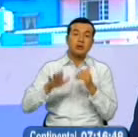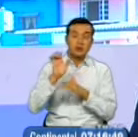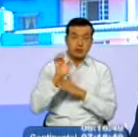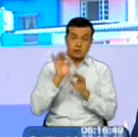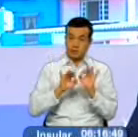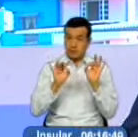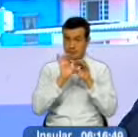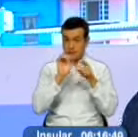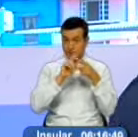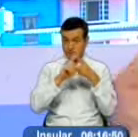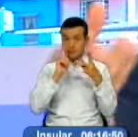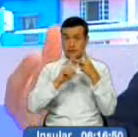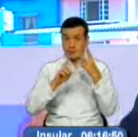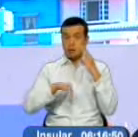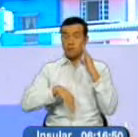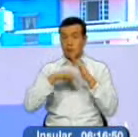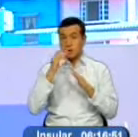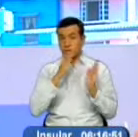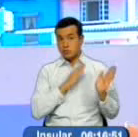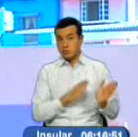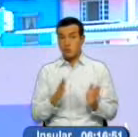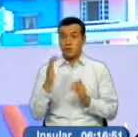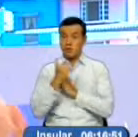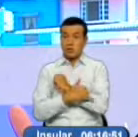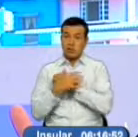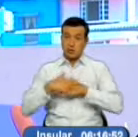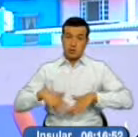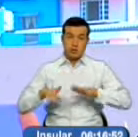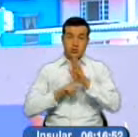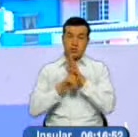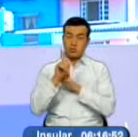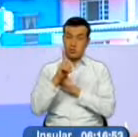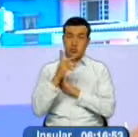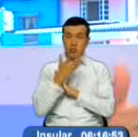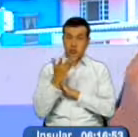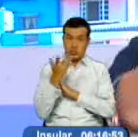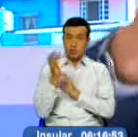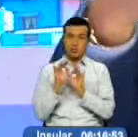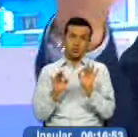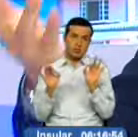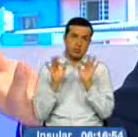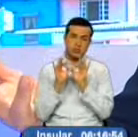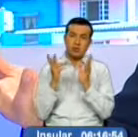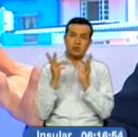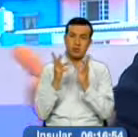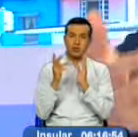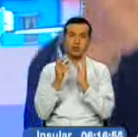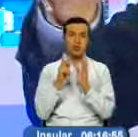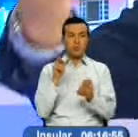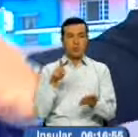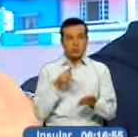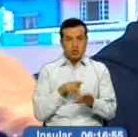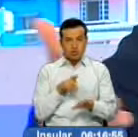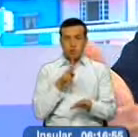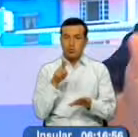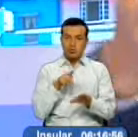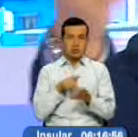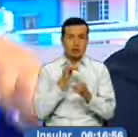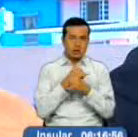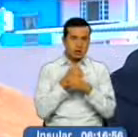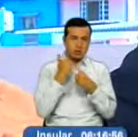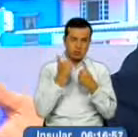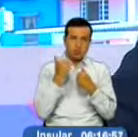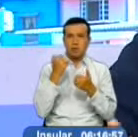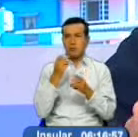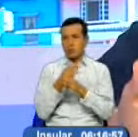importante generar todo lo otro que requiere un país para su desarrollo. Y necesitas construir el talento, necesitas buenos ingenieros,